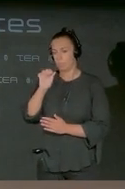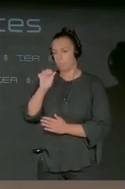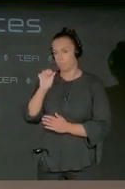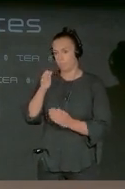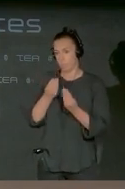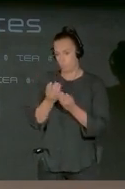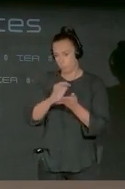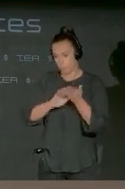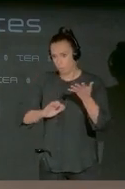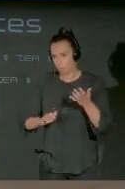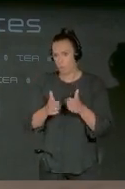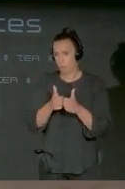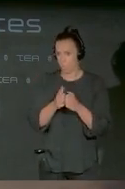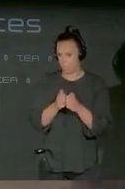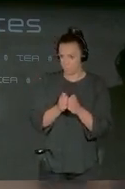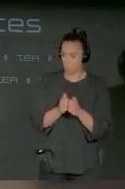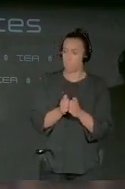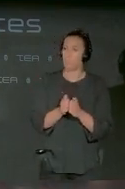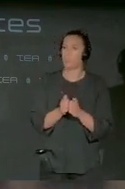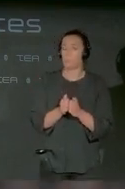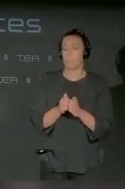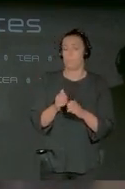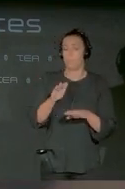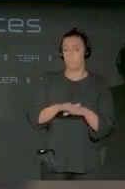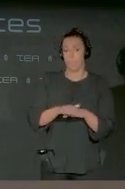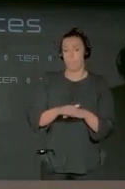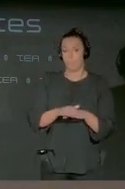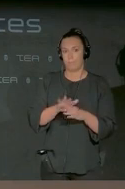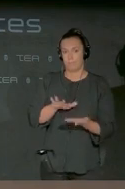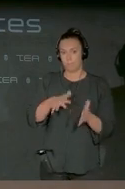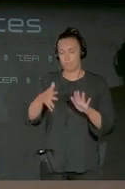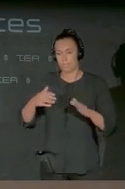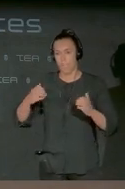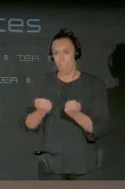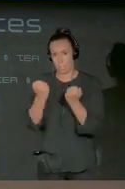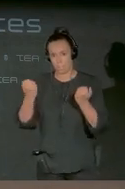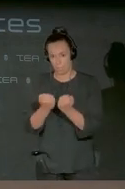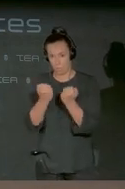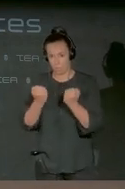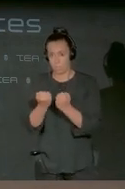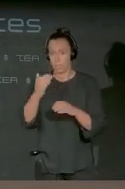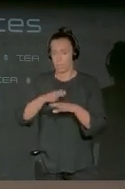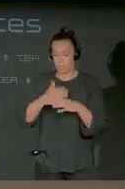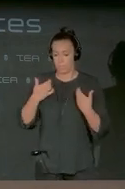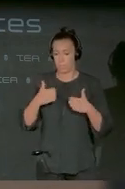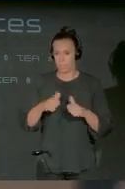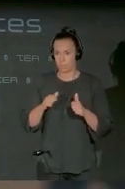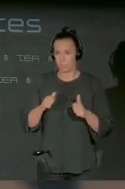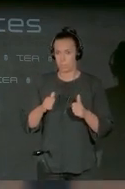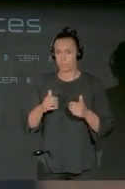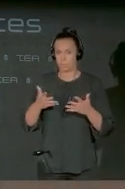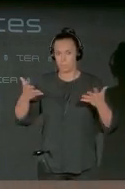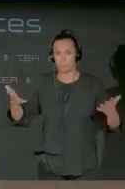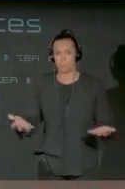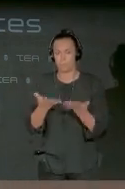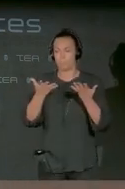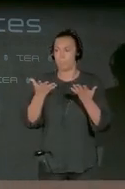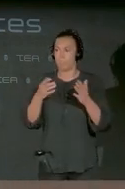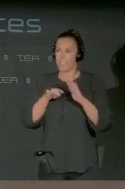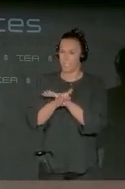y videojuegos, a tomar las acciones que permitan visibilizar la importancia del sector a la vez que se desarrolla su máximo potencial. Por